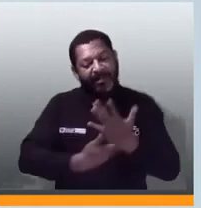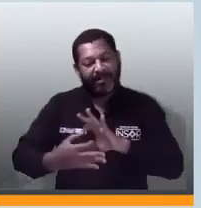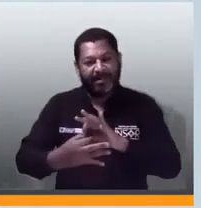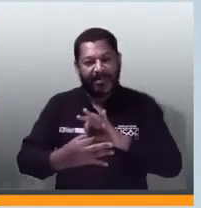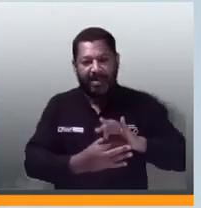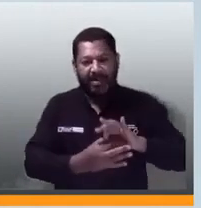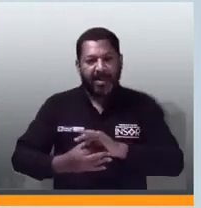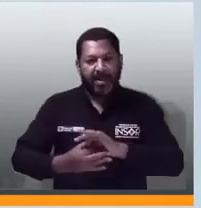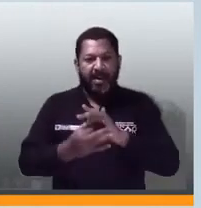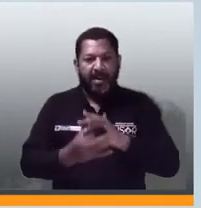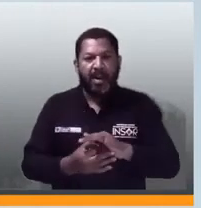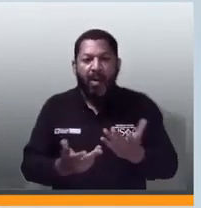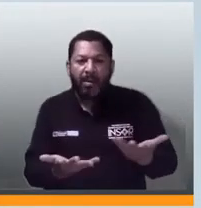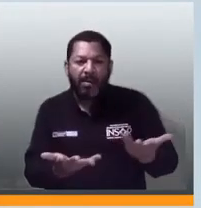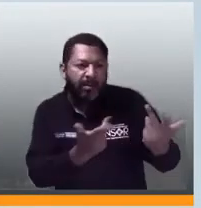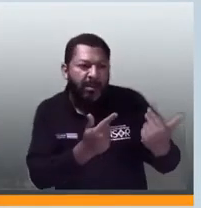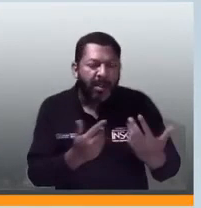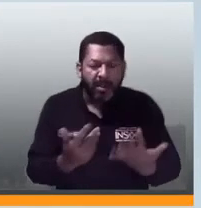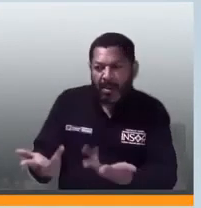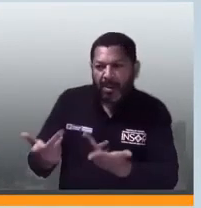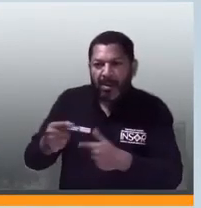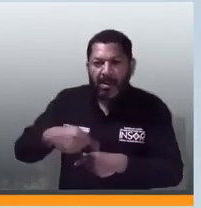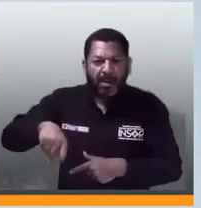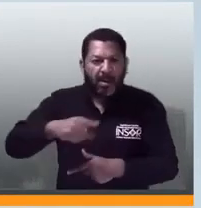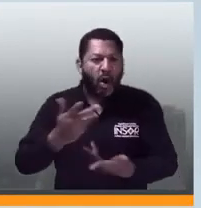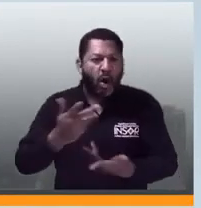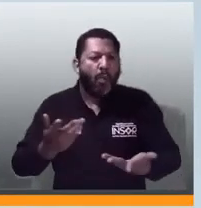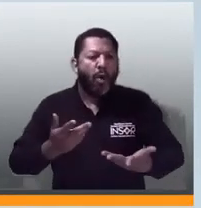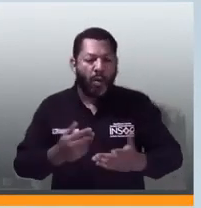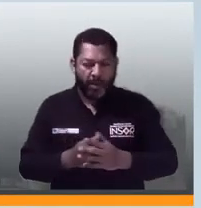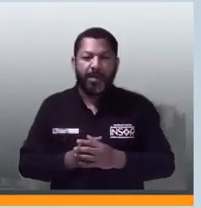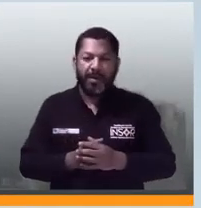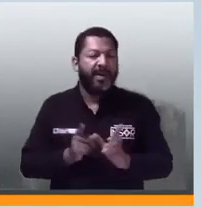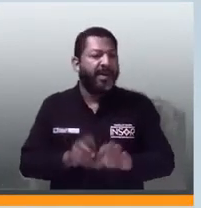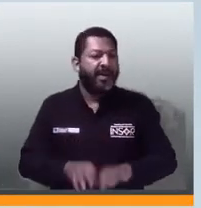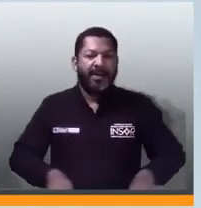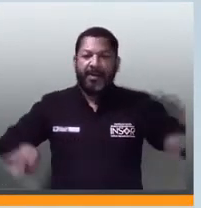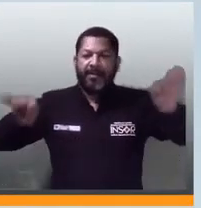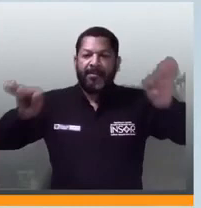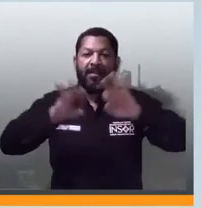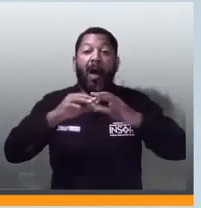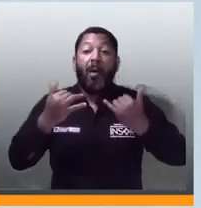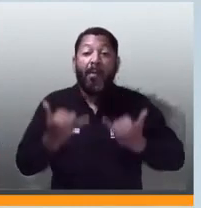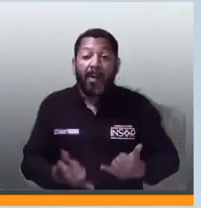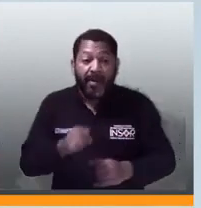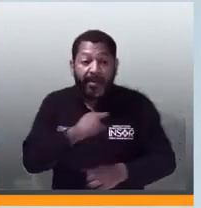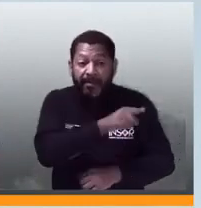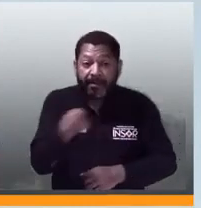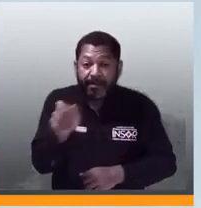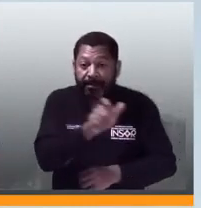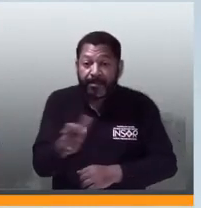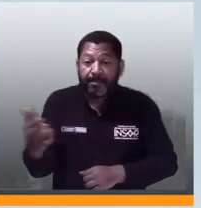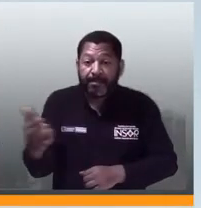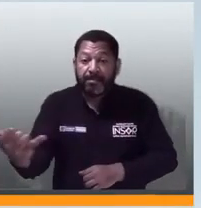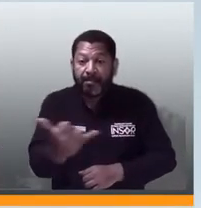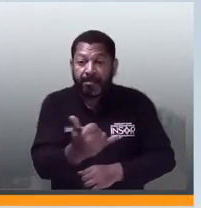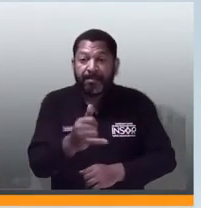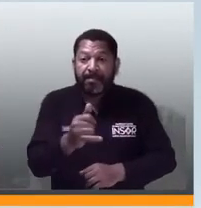escuchar las partes, de escuchar la comunidad en la que está participando y también nosotros que estamos acá como